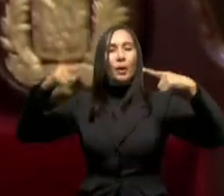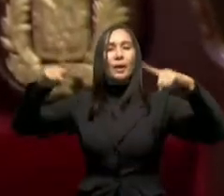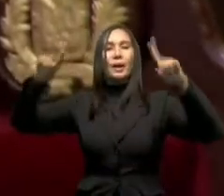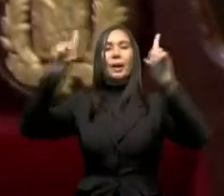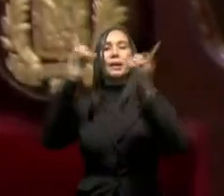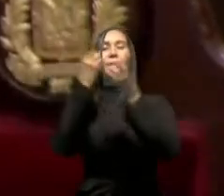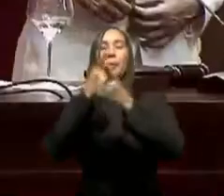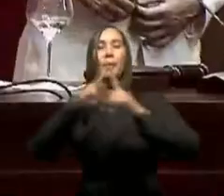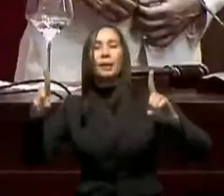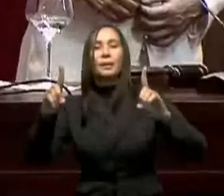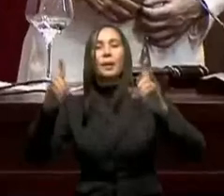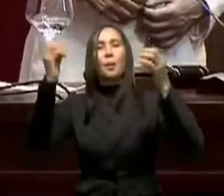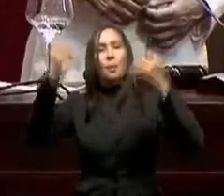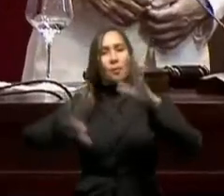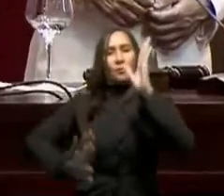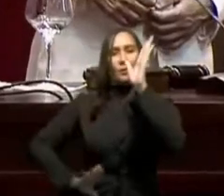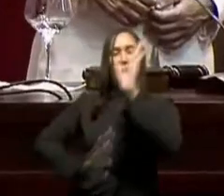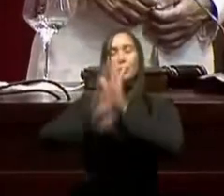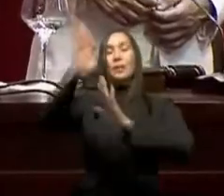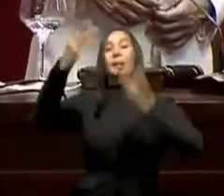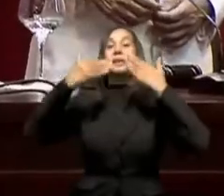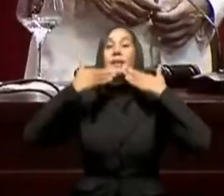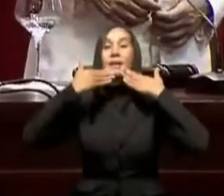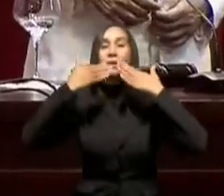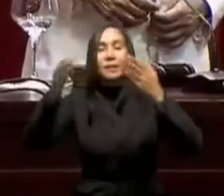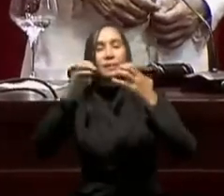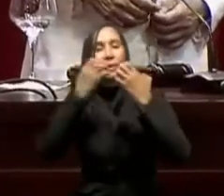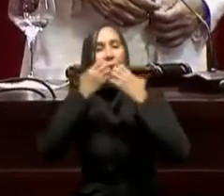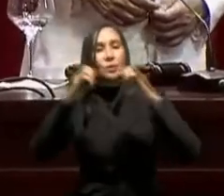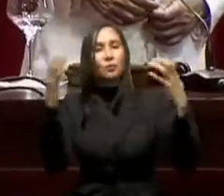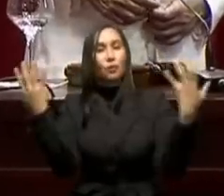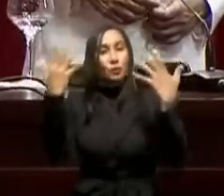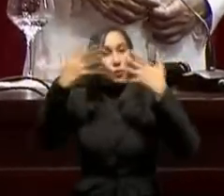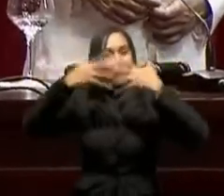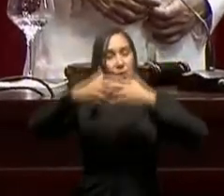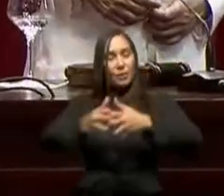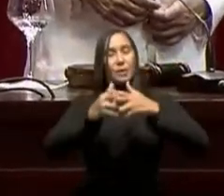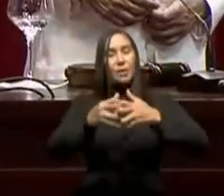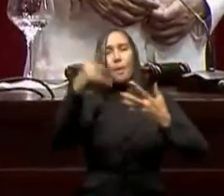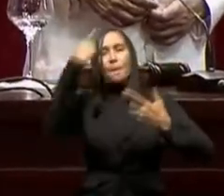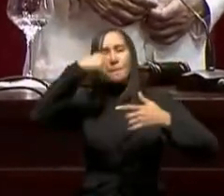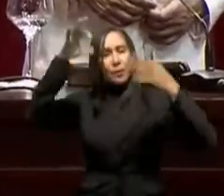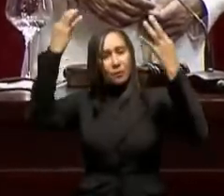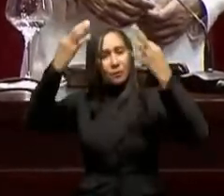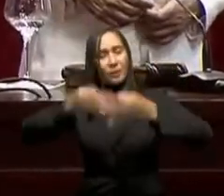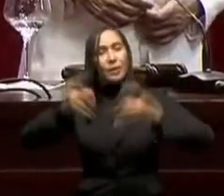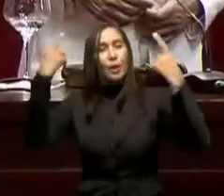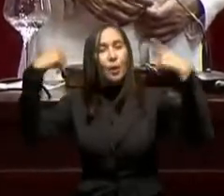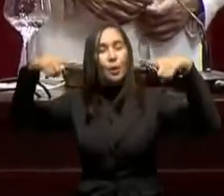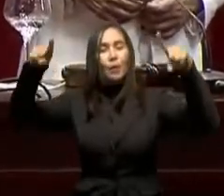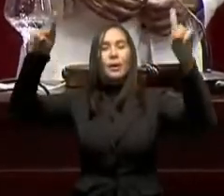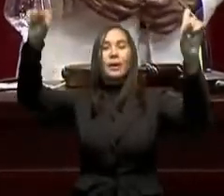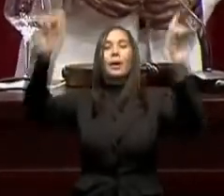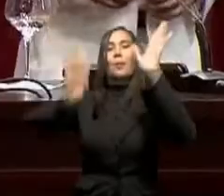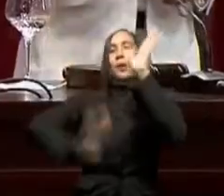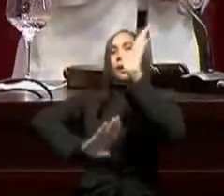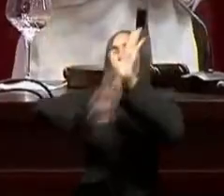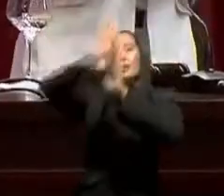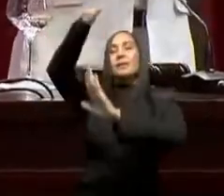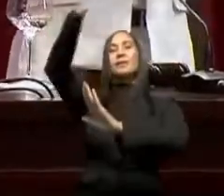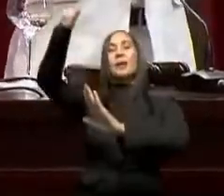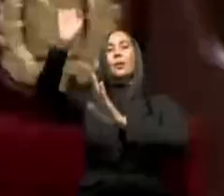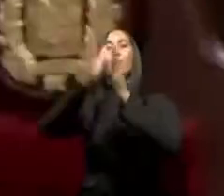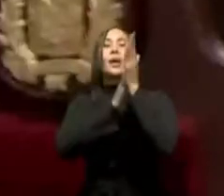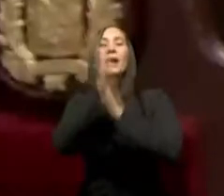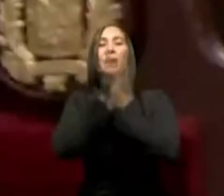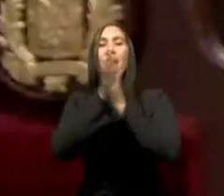patria, por fin prosperamos, gracias a nuestro esfuerzo colectivo, por fin alcanzamos el desarrollo.